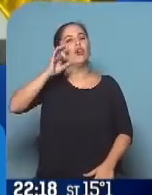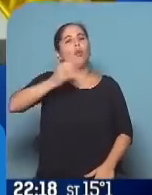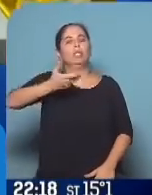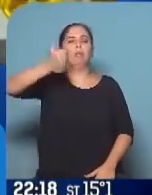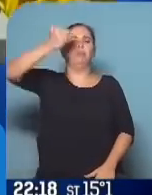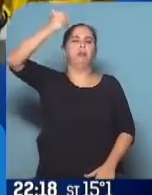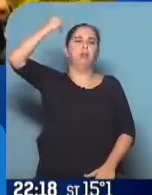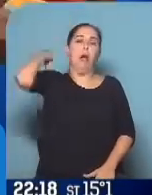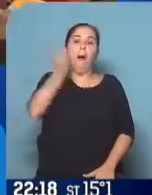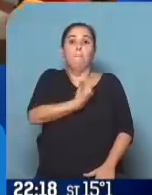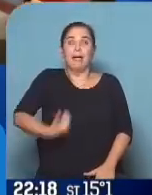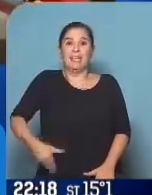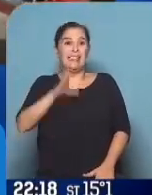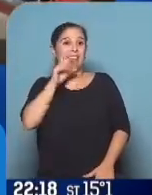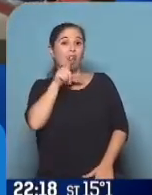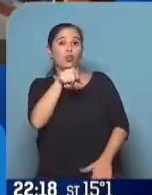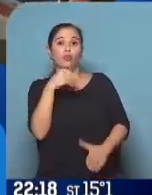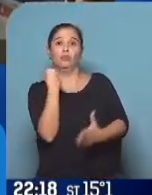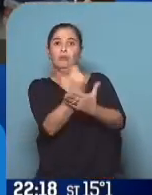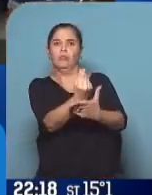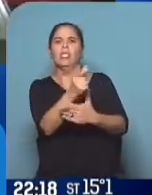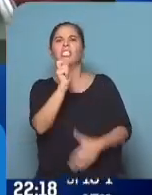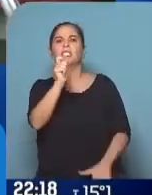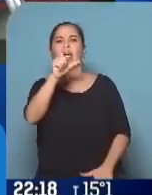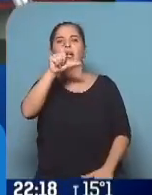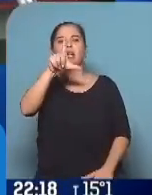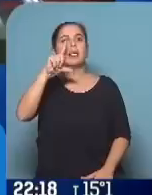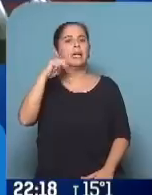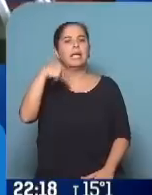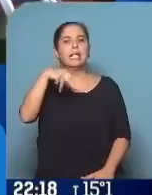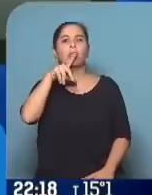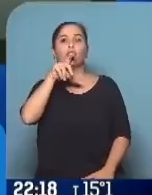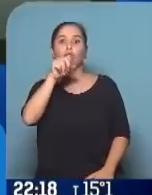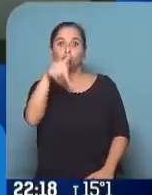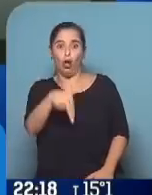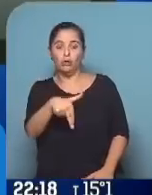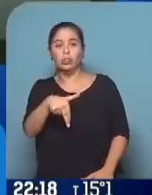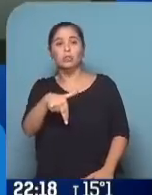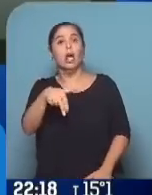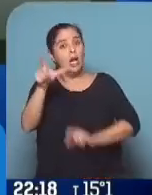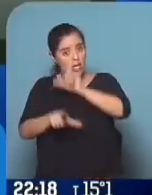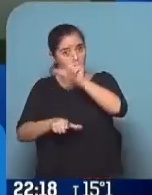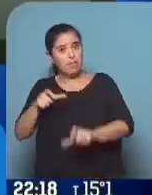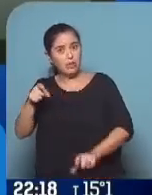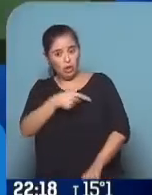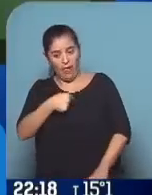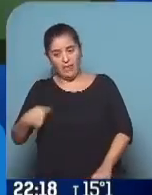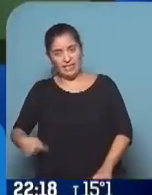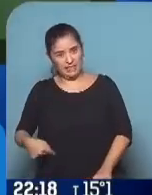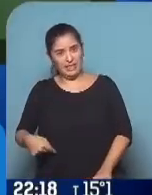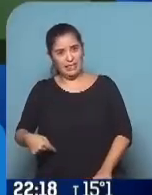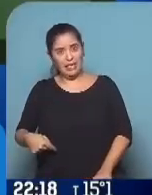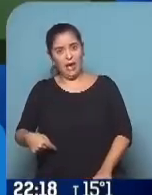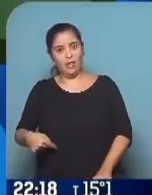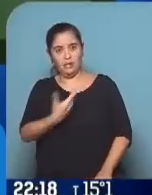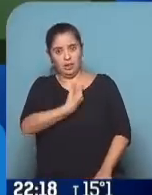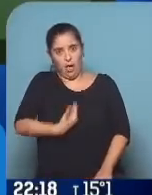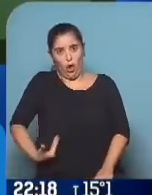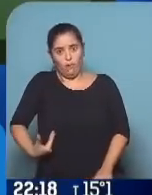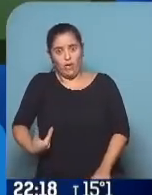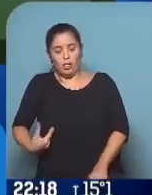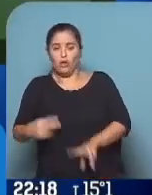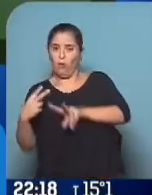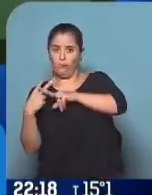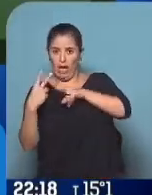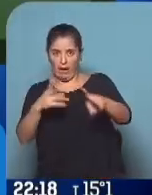que inclusive recibía a los funcionarios chinos en Washington, Bill Clinton, los Estados Unidos iban a aceptar a